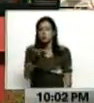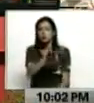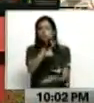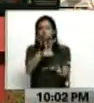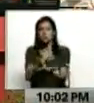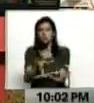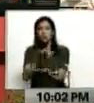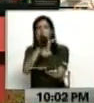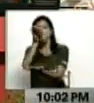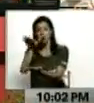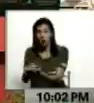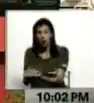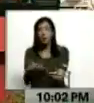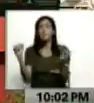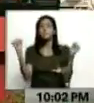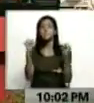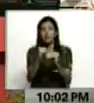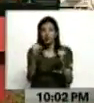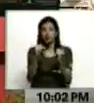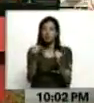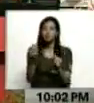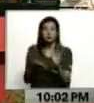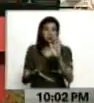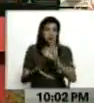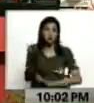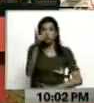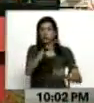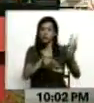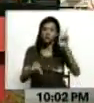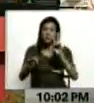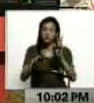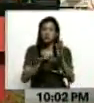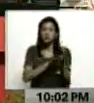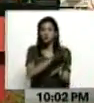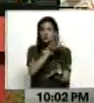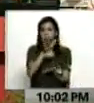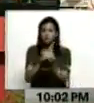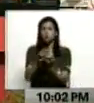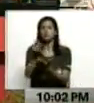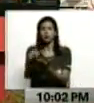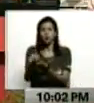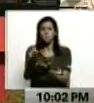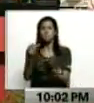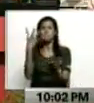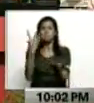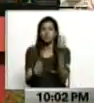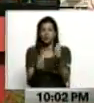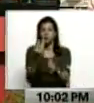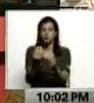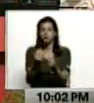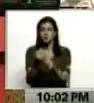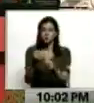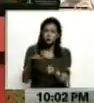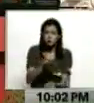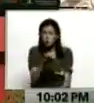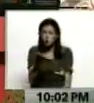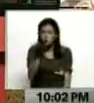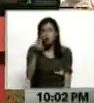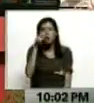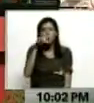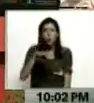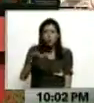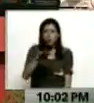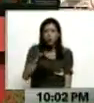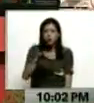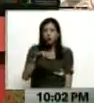paramos a Mérida y salimos a dar una vuelta donde salimos y paramos a maturín y comenzamos a subir